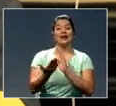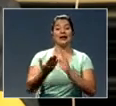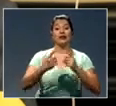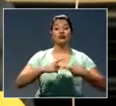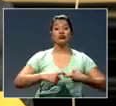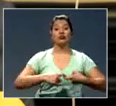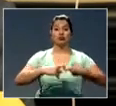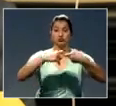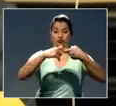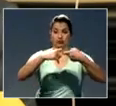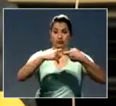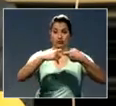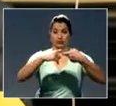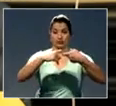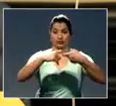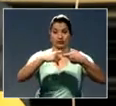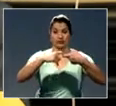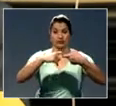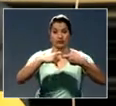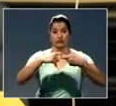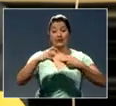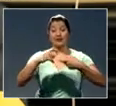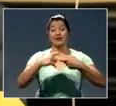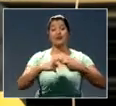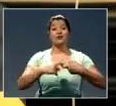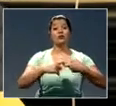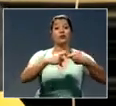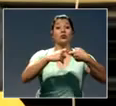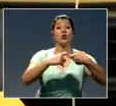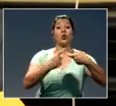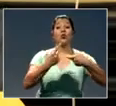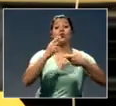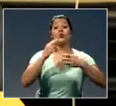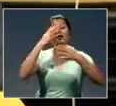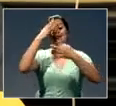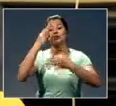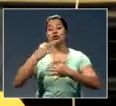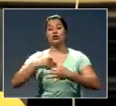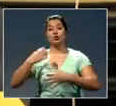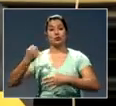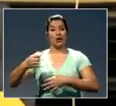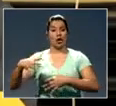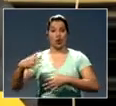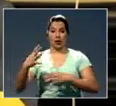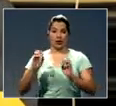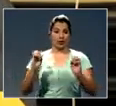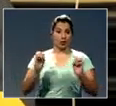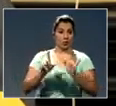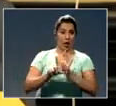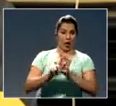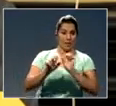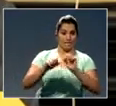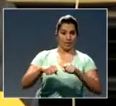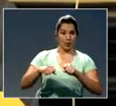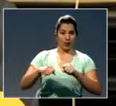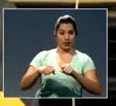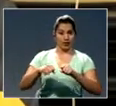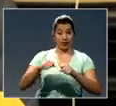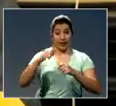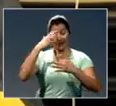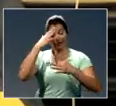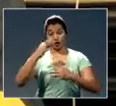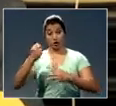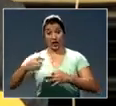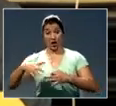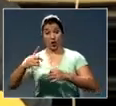los efectos de una resolución de la Sala Constitucional. De tal manera